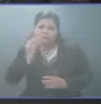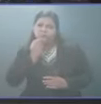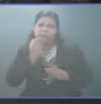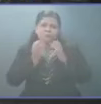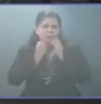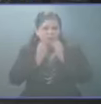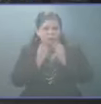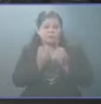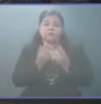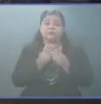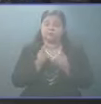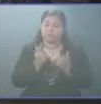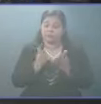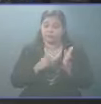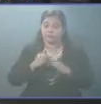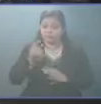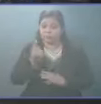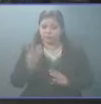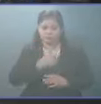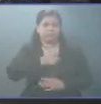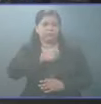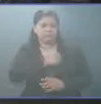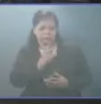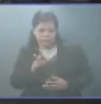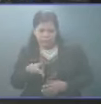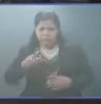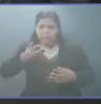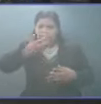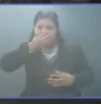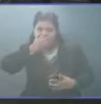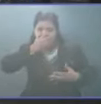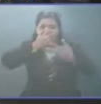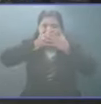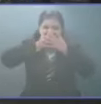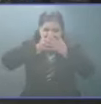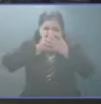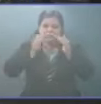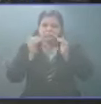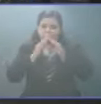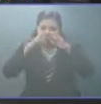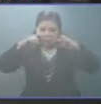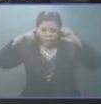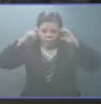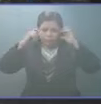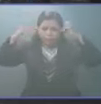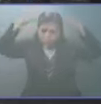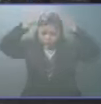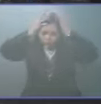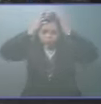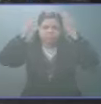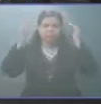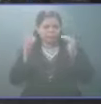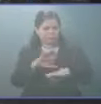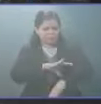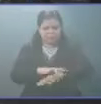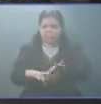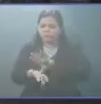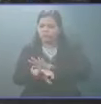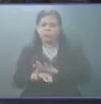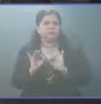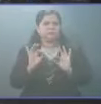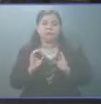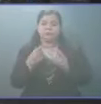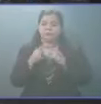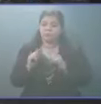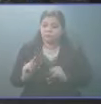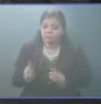mucha gente muy responsable que anda hasta doble mascarilla cuando sale, bien cubiertos. Pero también el tema de